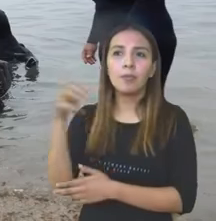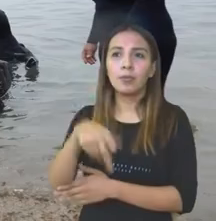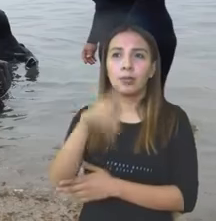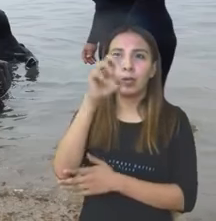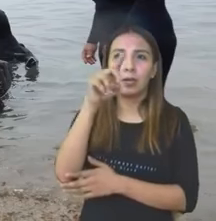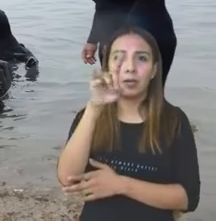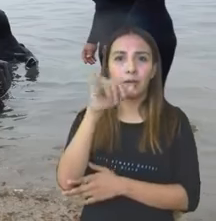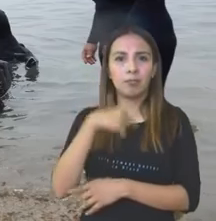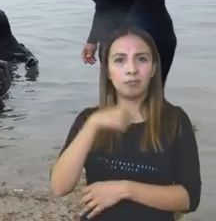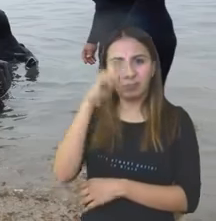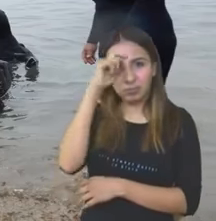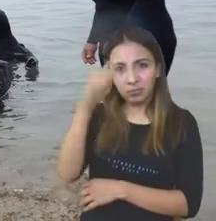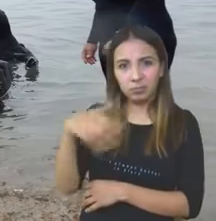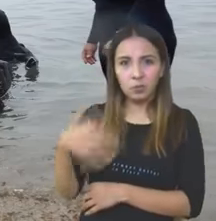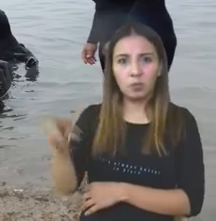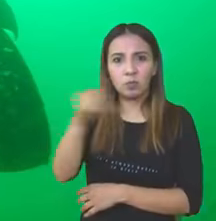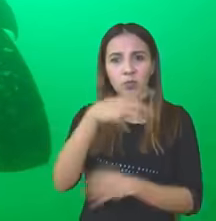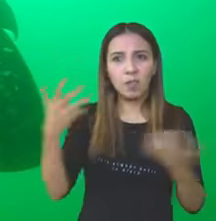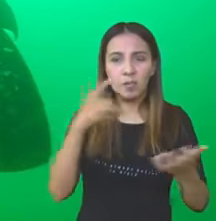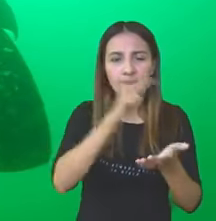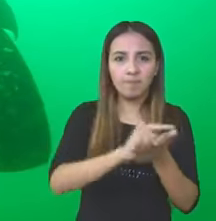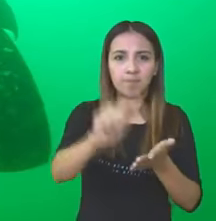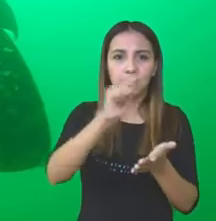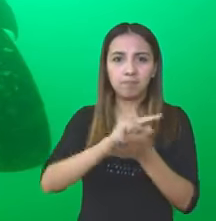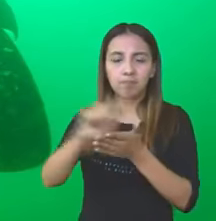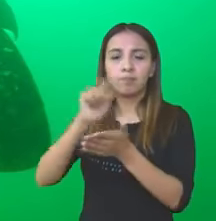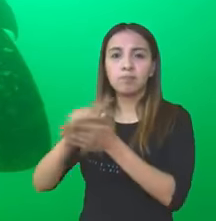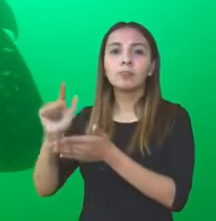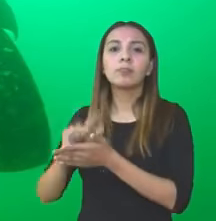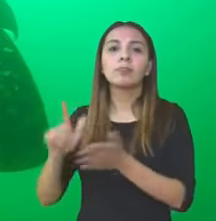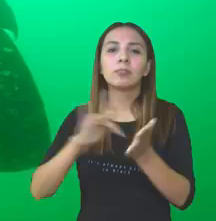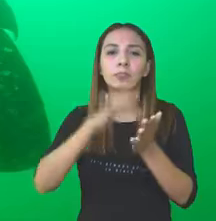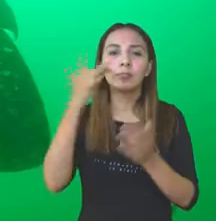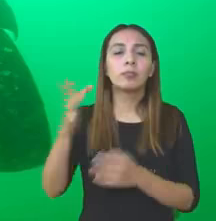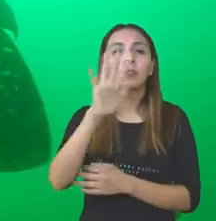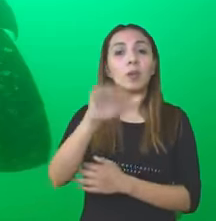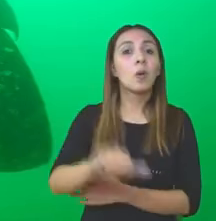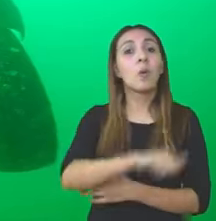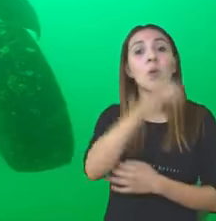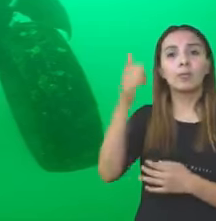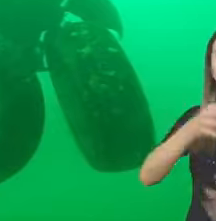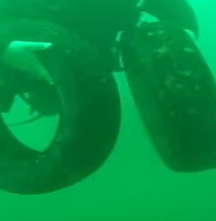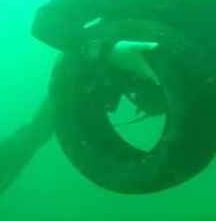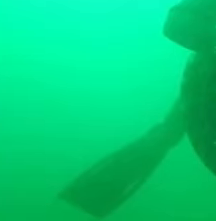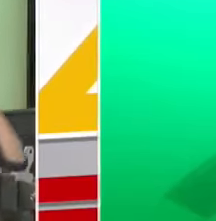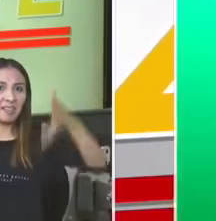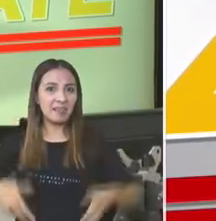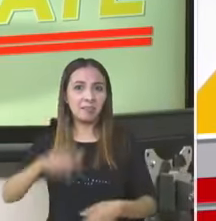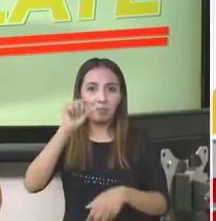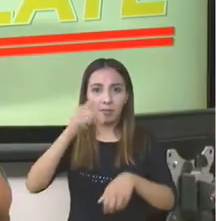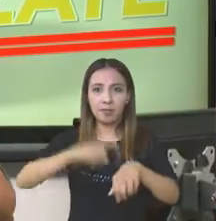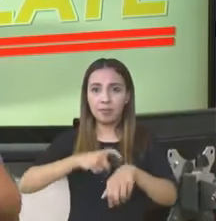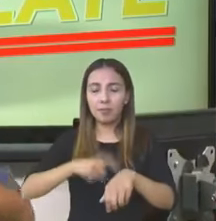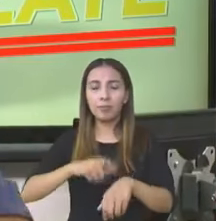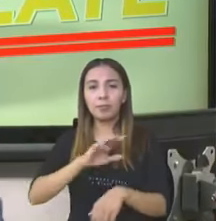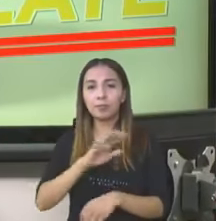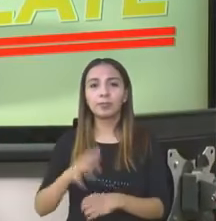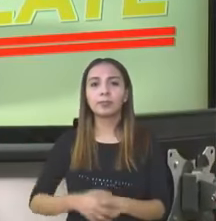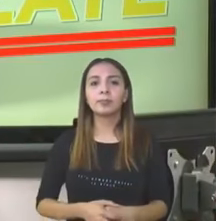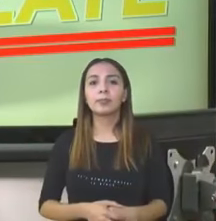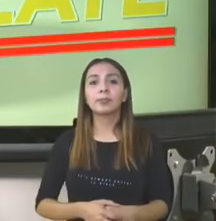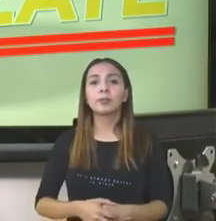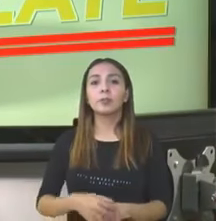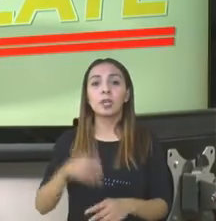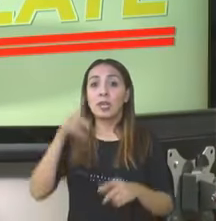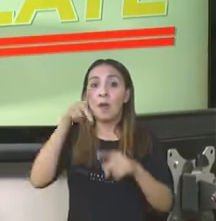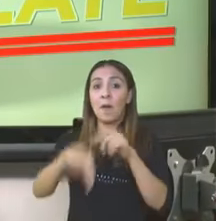a cabo esta limpieza. Gracias, gracias Santiago. Y tenemos otra nota. Mira, nos queda poco tiempo, regresamos y no hemos ido